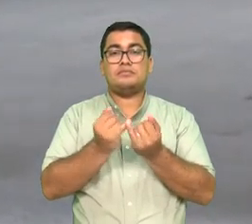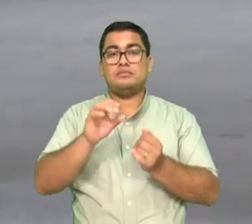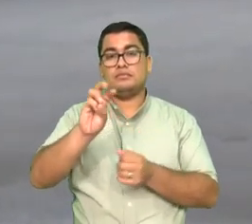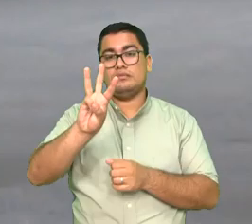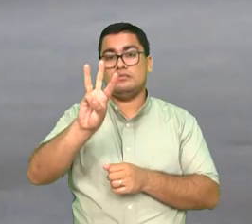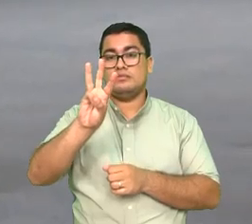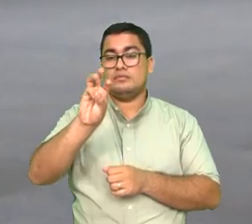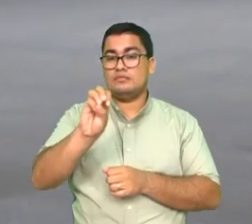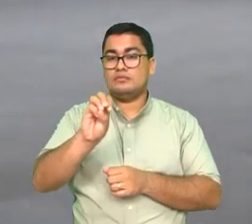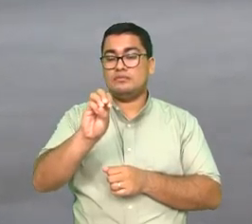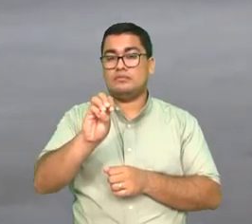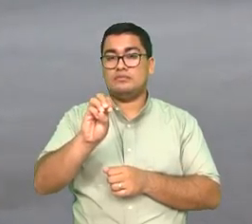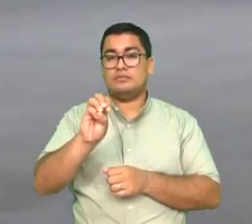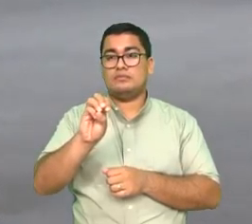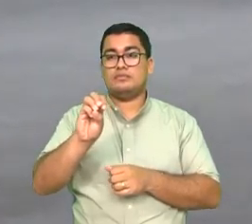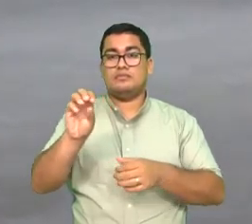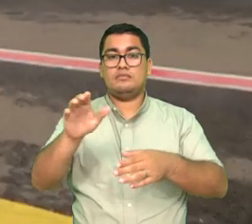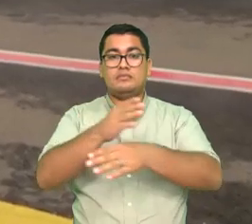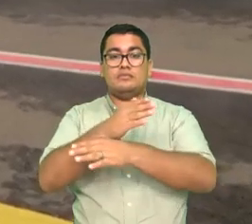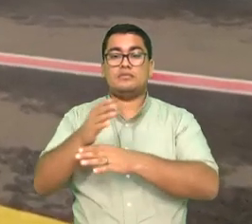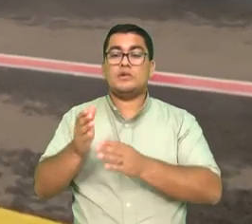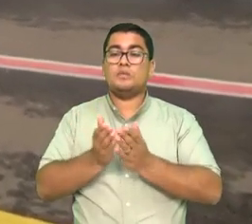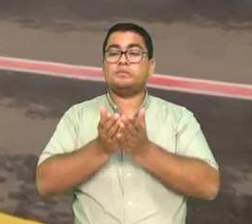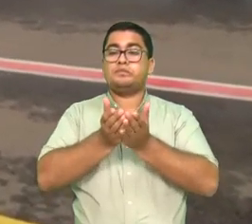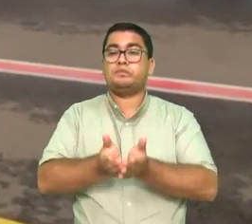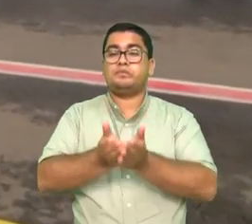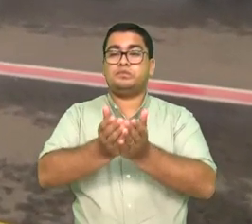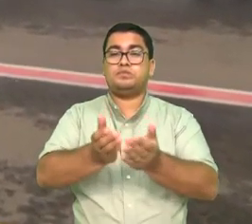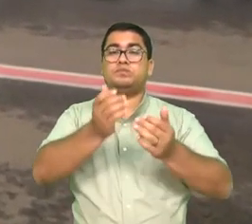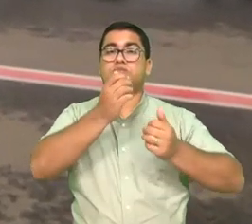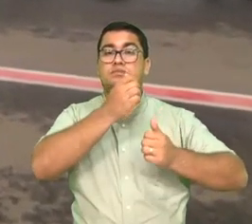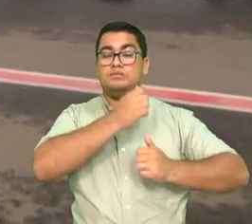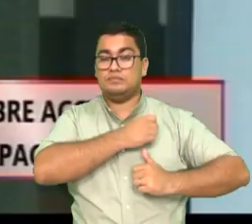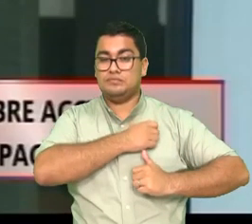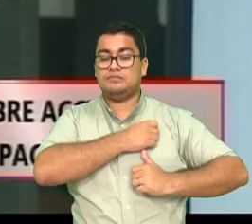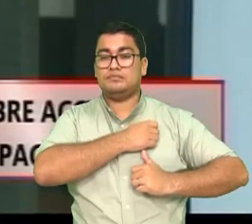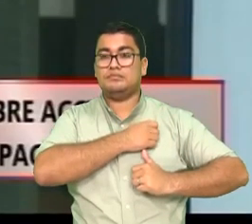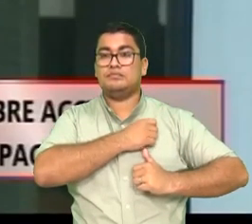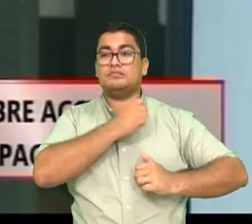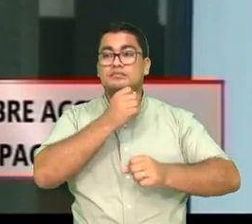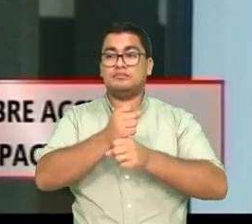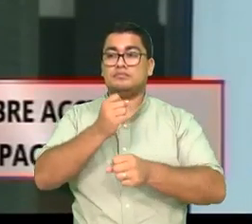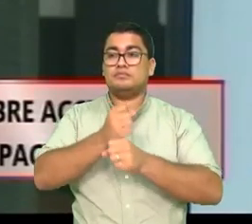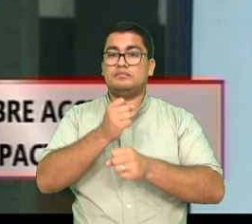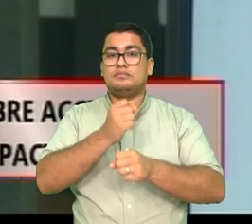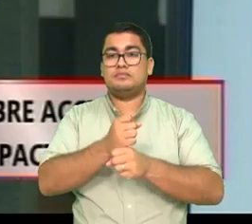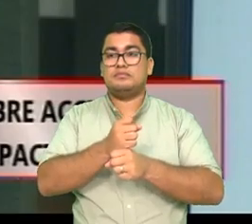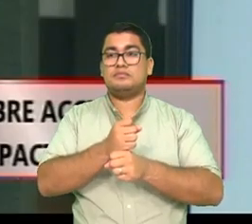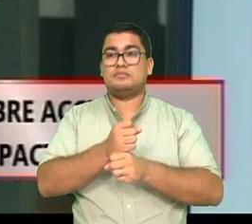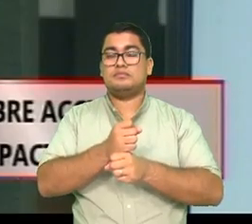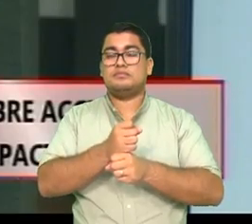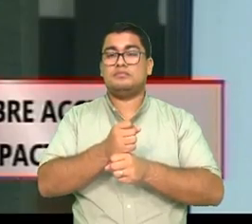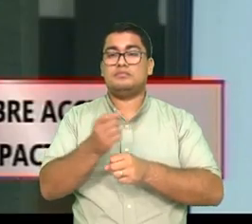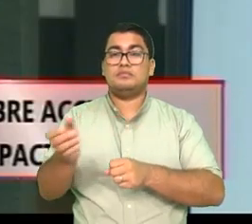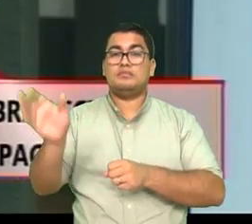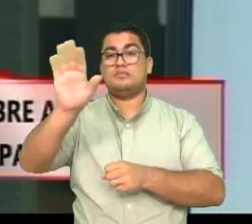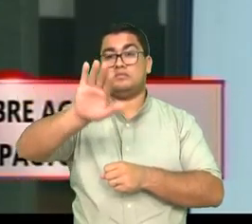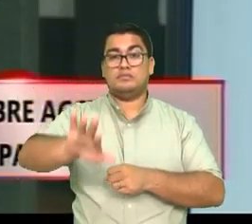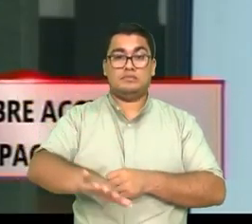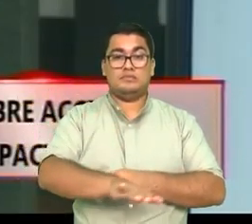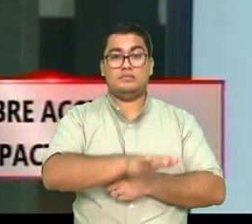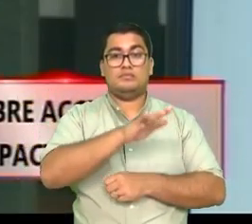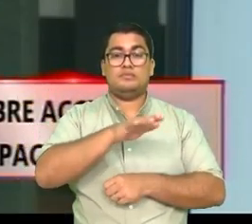30 medios de superficie de la Fuerza Naval para este mismo fin, nada más que por la vía marítima,